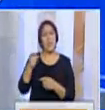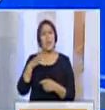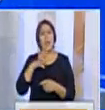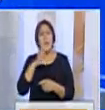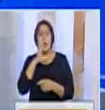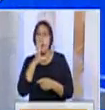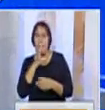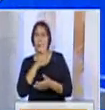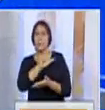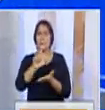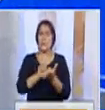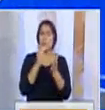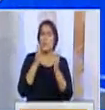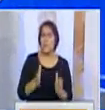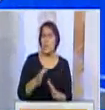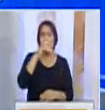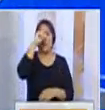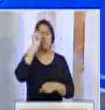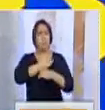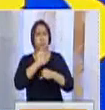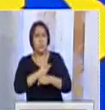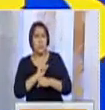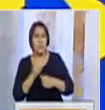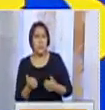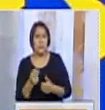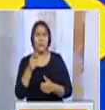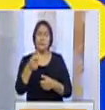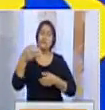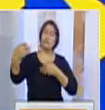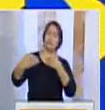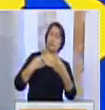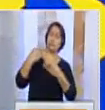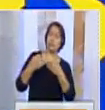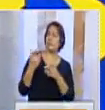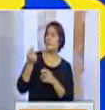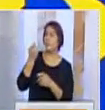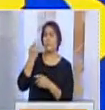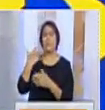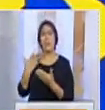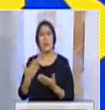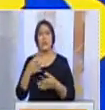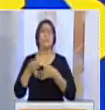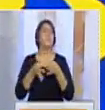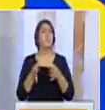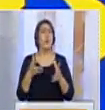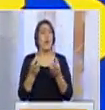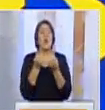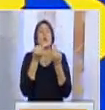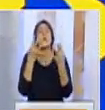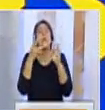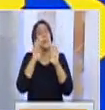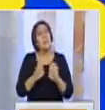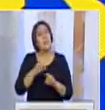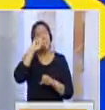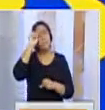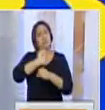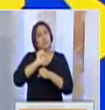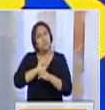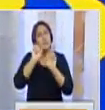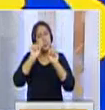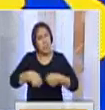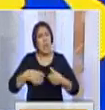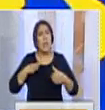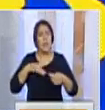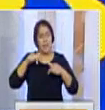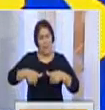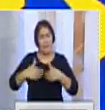del trabajo de los ciudadanos, que es el que usted nos indicaba hace unos momentos, que hay que destacarlo definitivamente. ¿Cuántas personas trabajan para poder tener este proceso